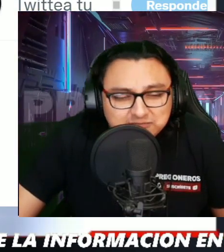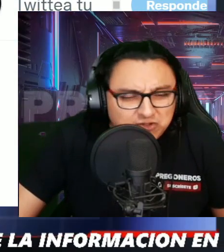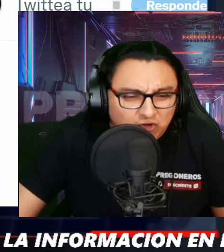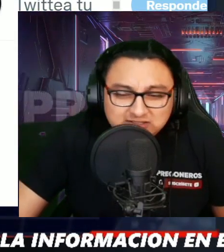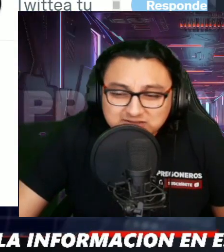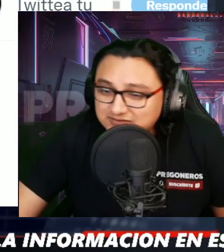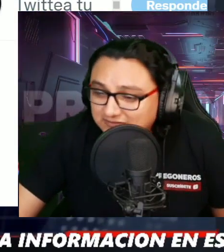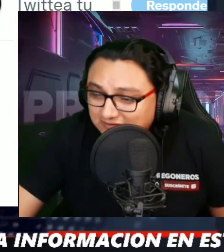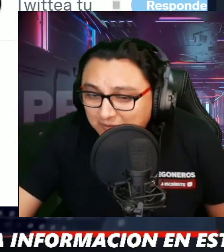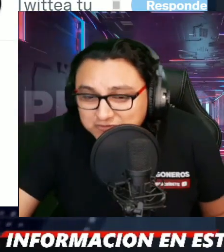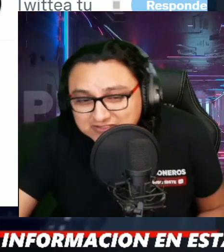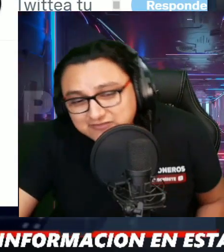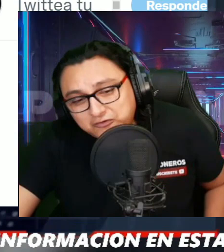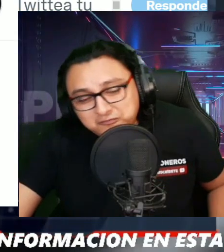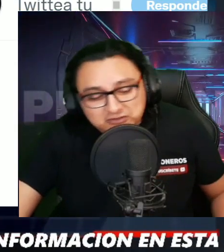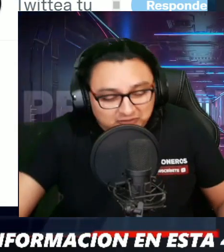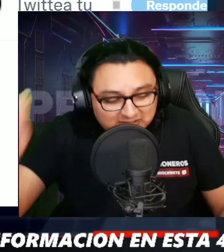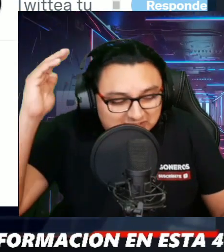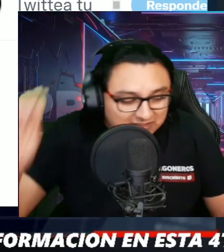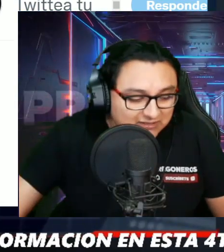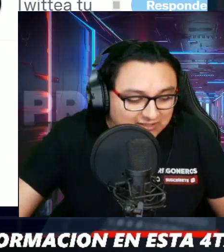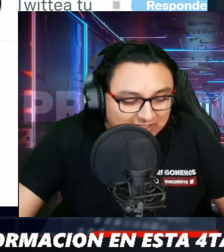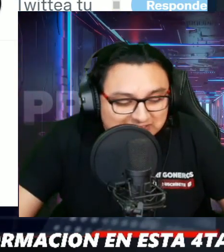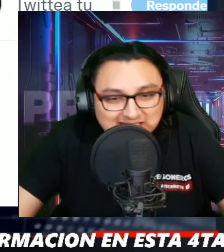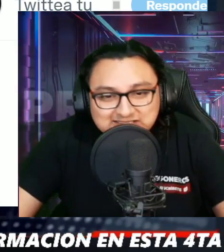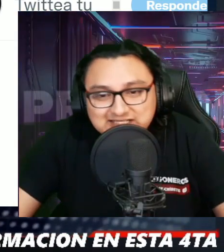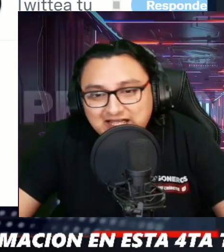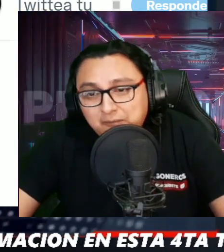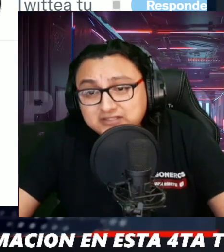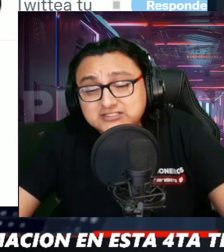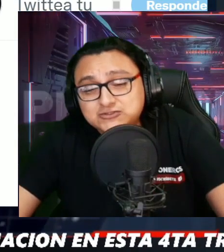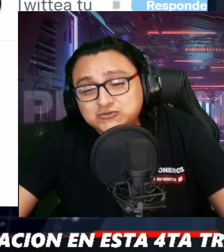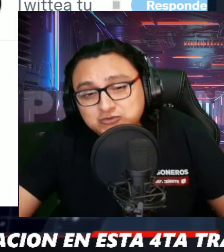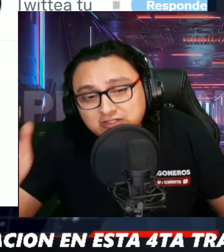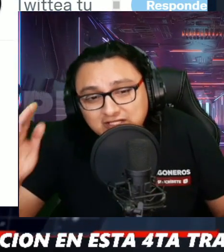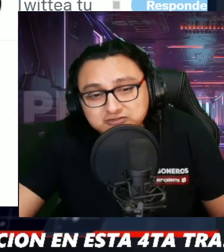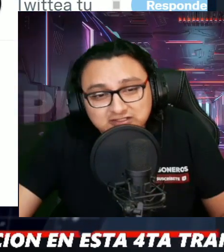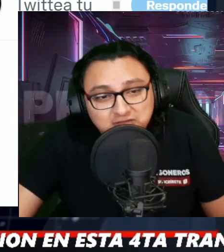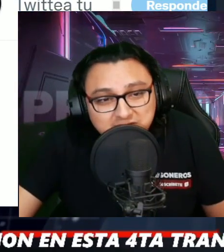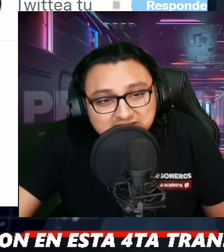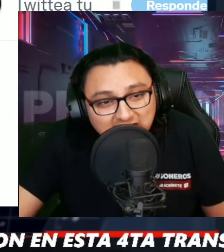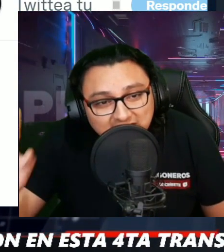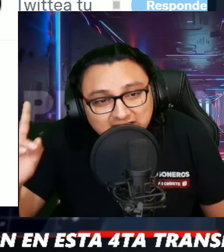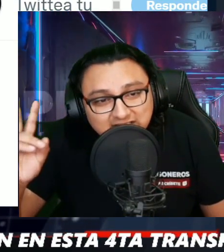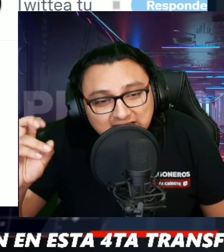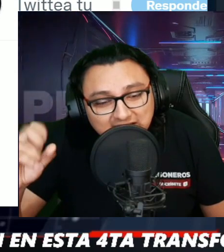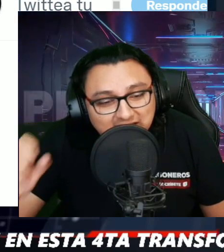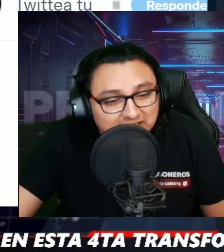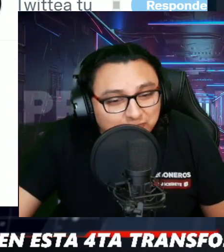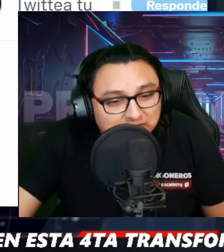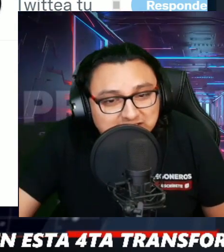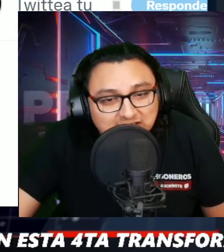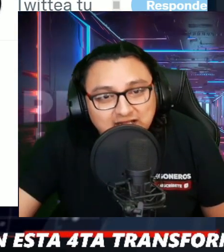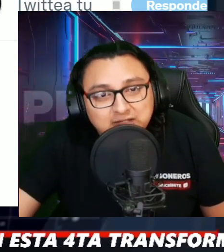miles, millones, digamos que sí fueron millones de estas almas, de estos ciudadanos en defensa del INE,